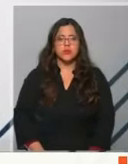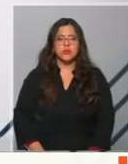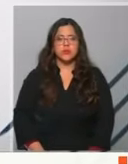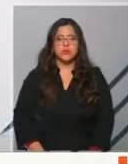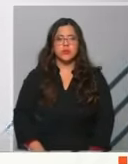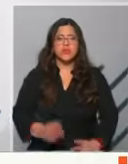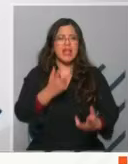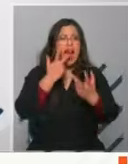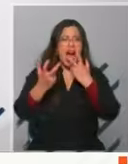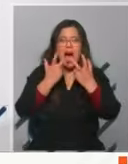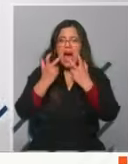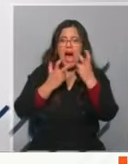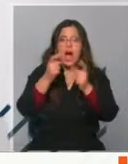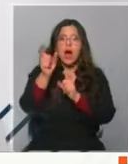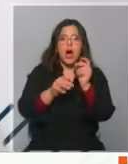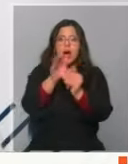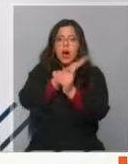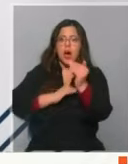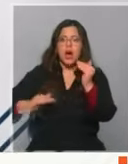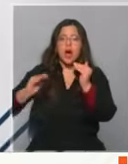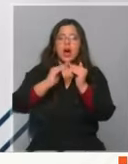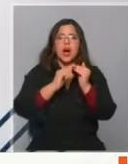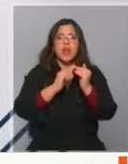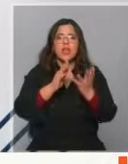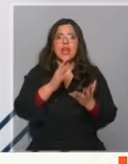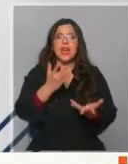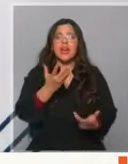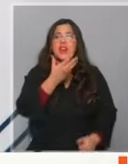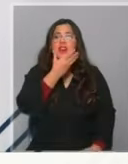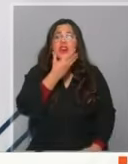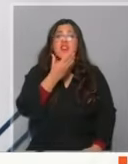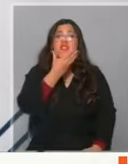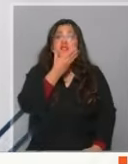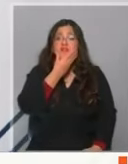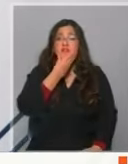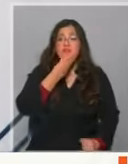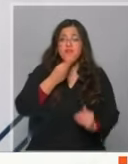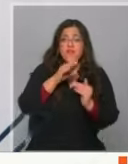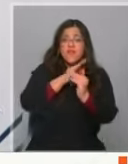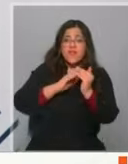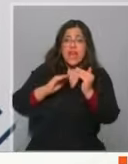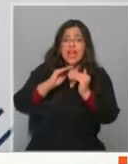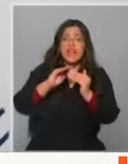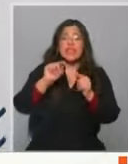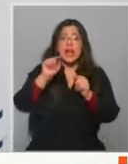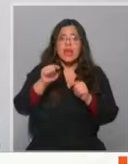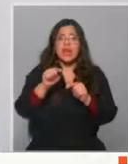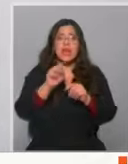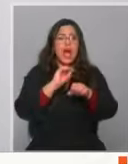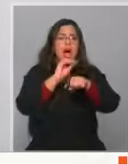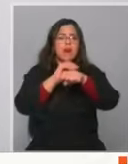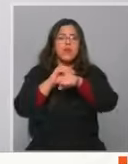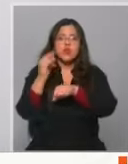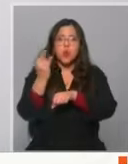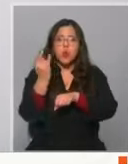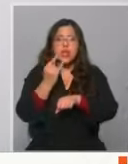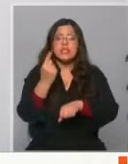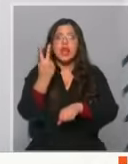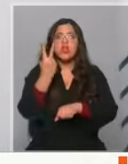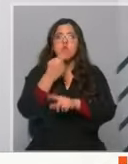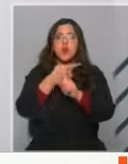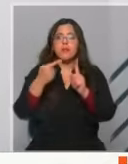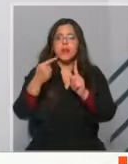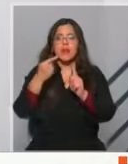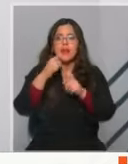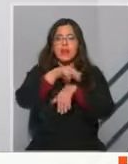Entre gritos, los vecinos de la población Villa Linda en Nueva Aurora se avisaban de la emergencia que ocurría a eso de las 2:30 de la madrugada de